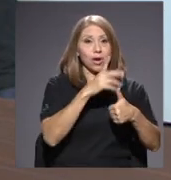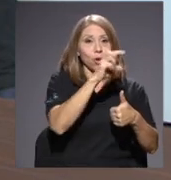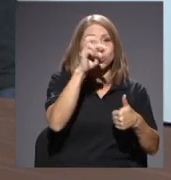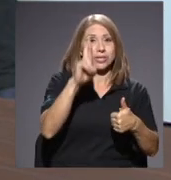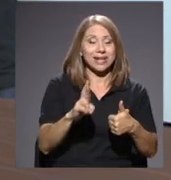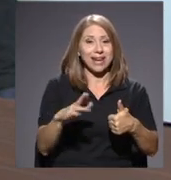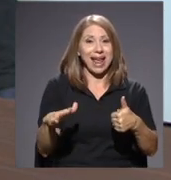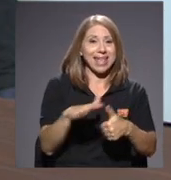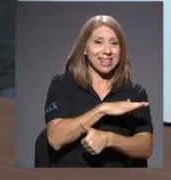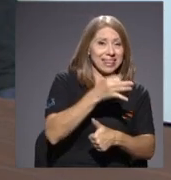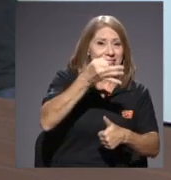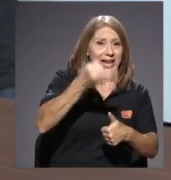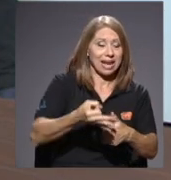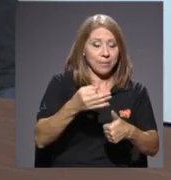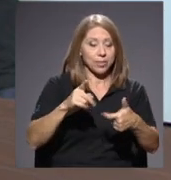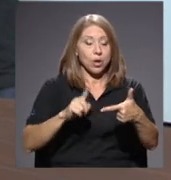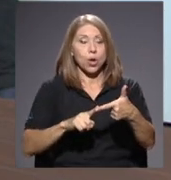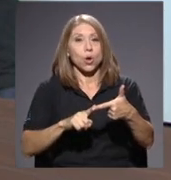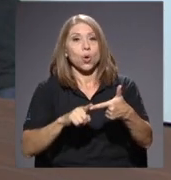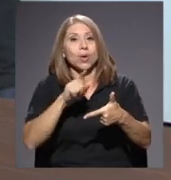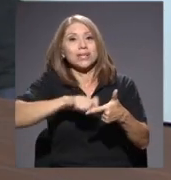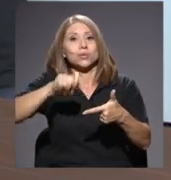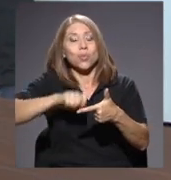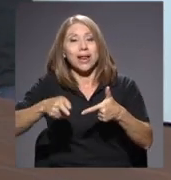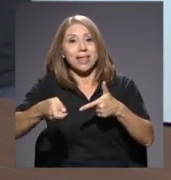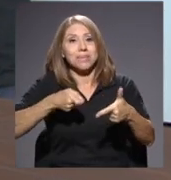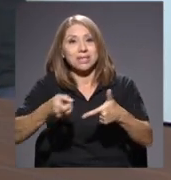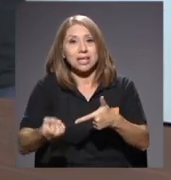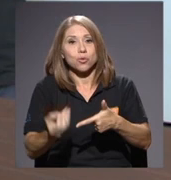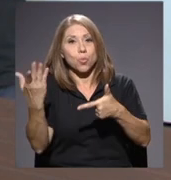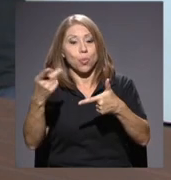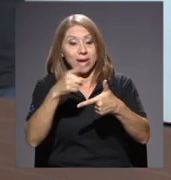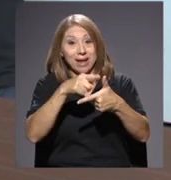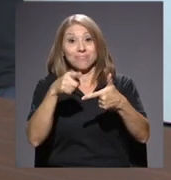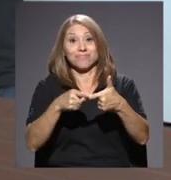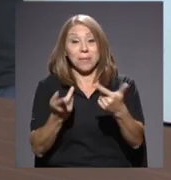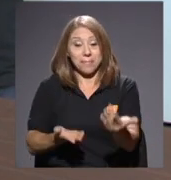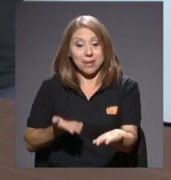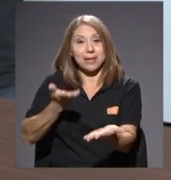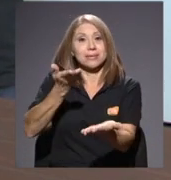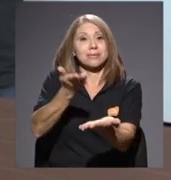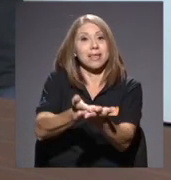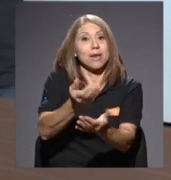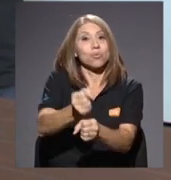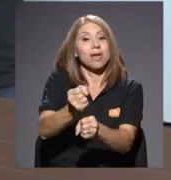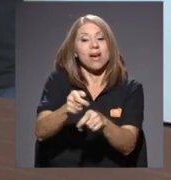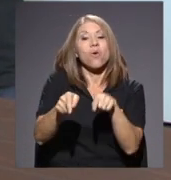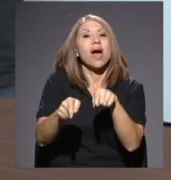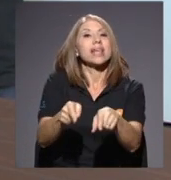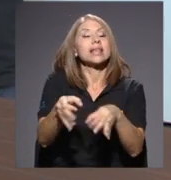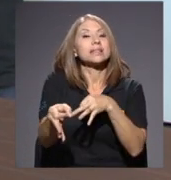un trabajo de la Escuela de Administración Pública, donde nos explica sistemáticamente cómo de